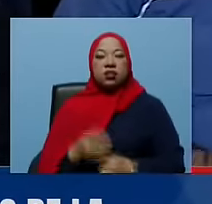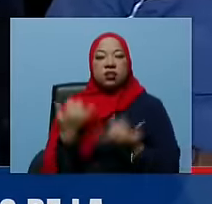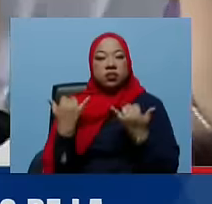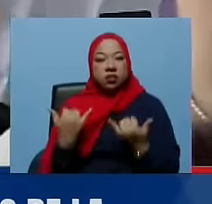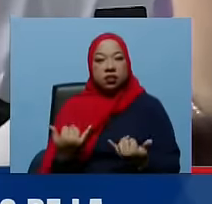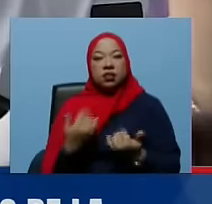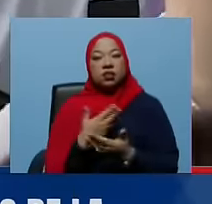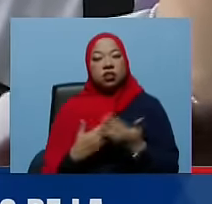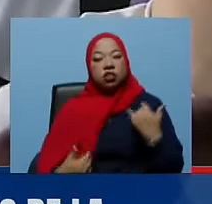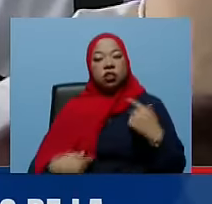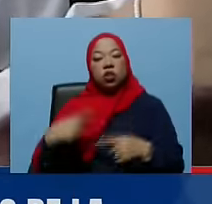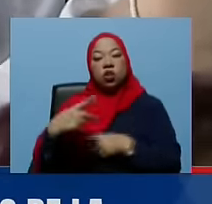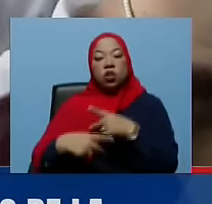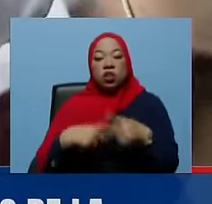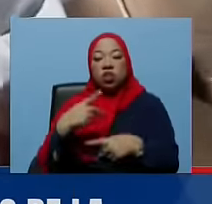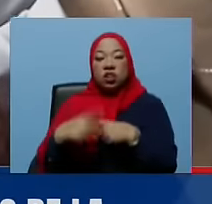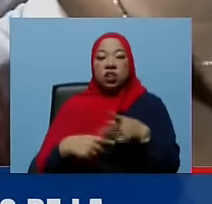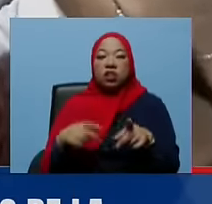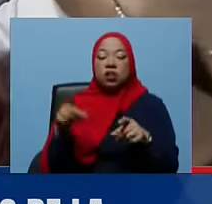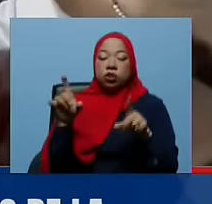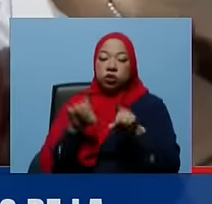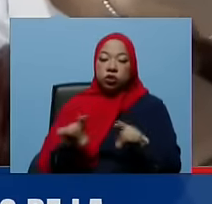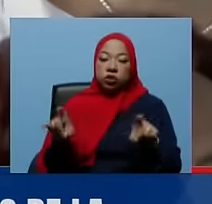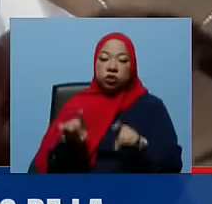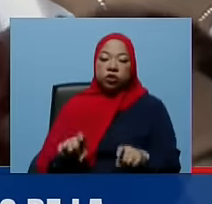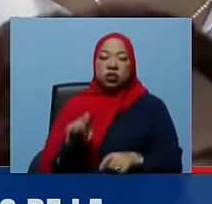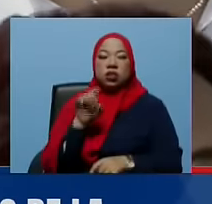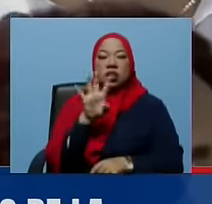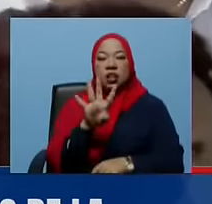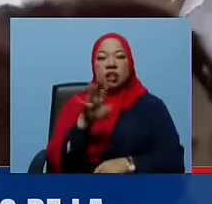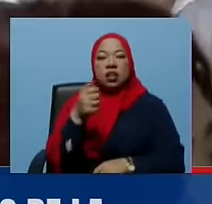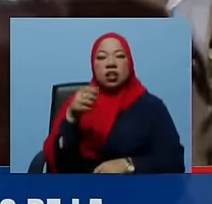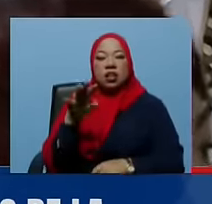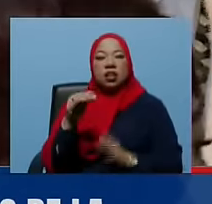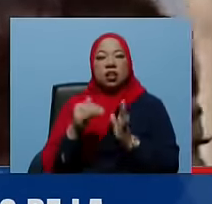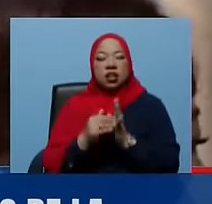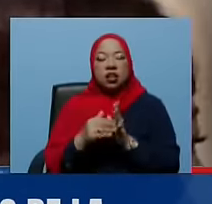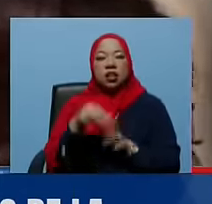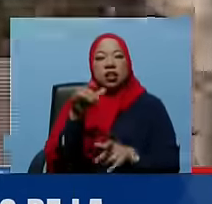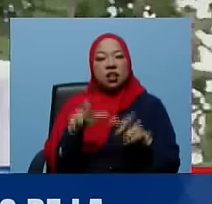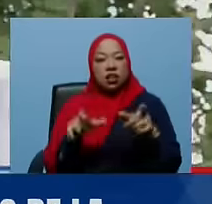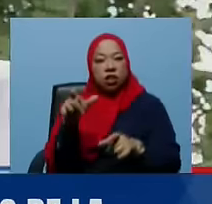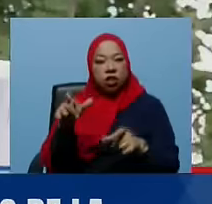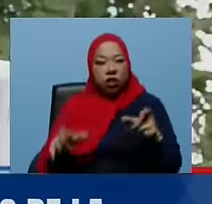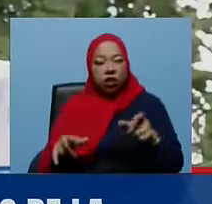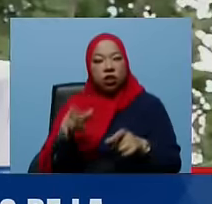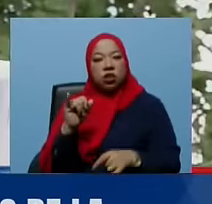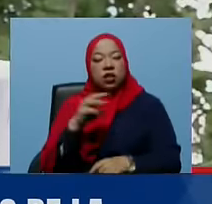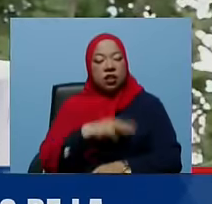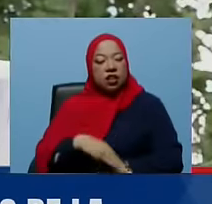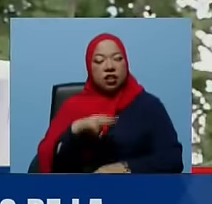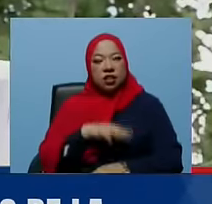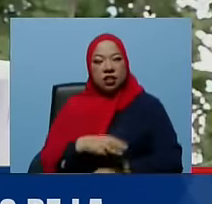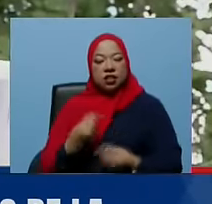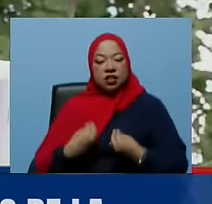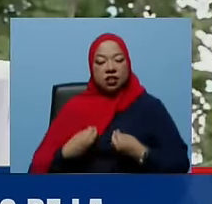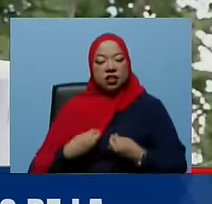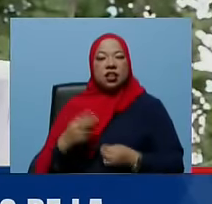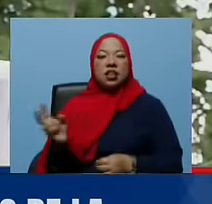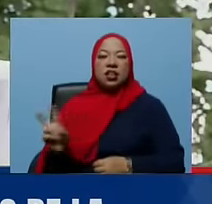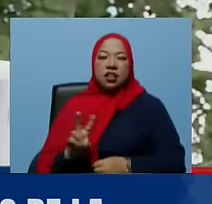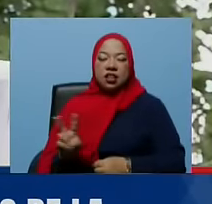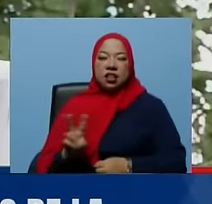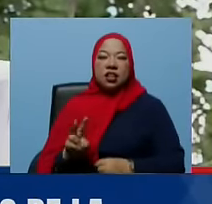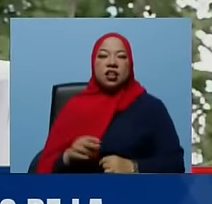un proceso de registro de 514 mil cultores y cultoras en la gran visión Viva Venezuela, mi